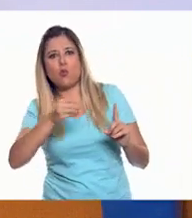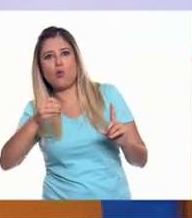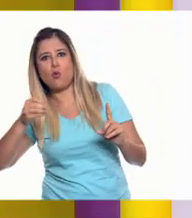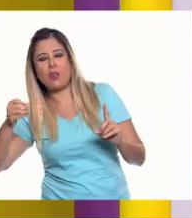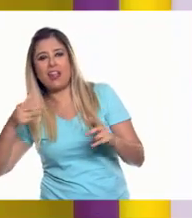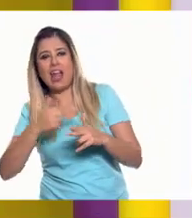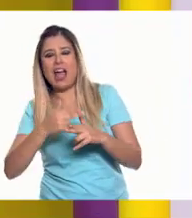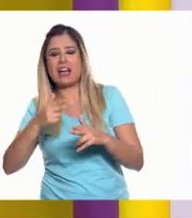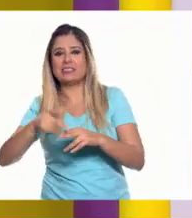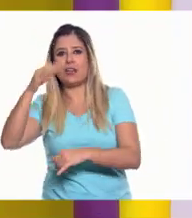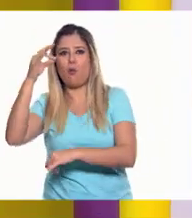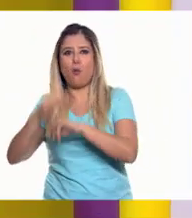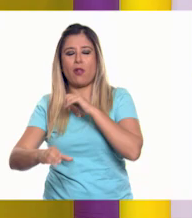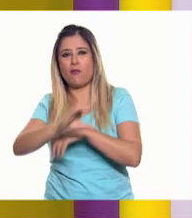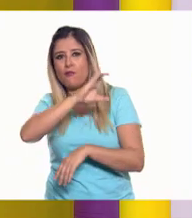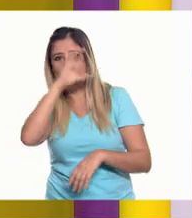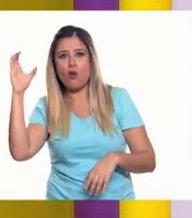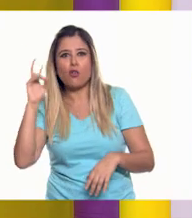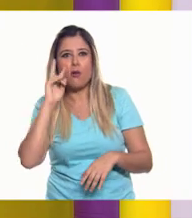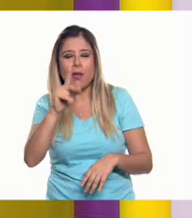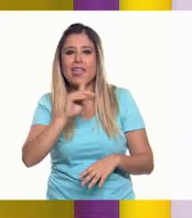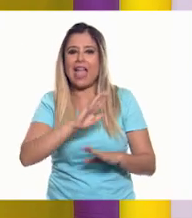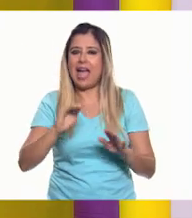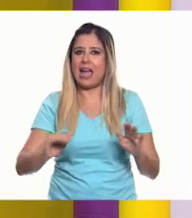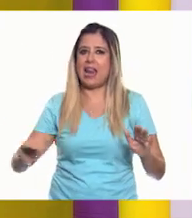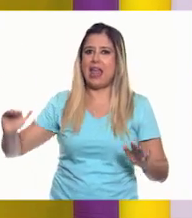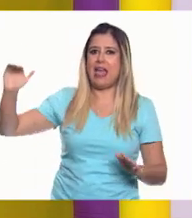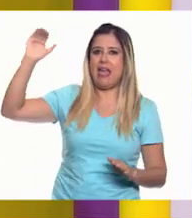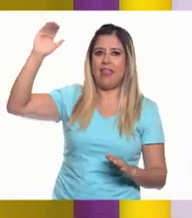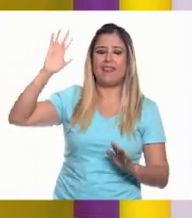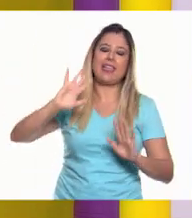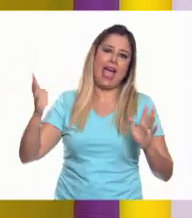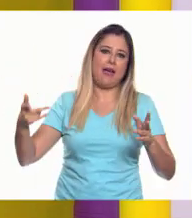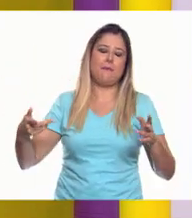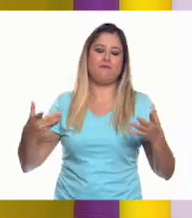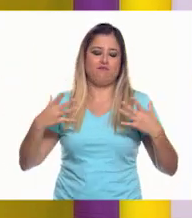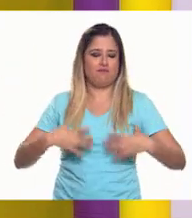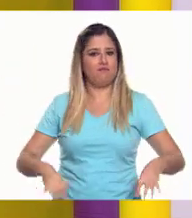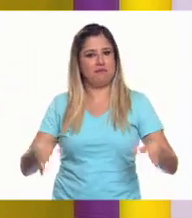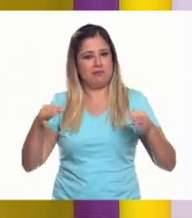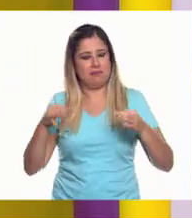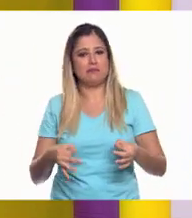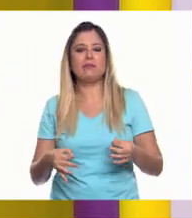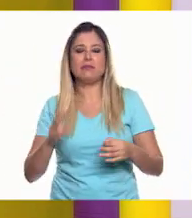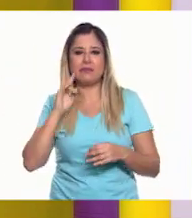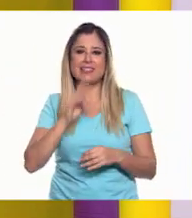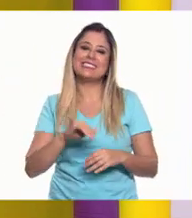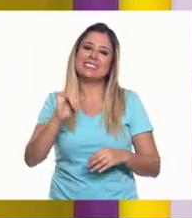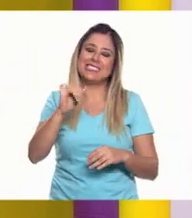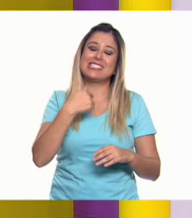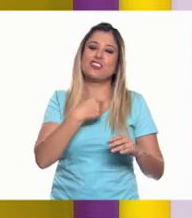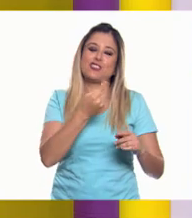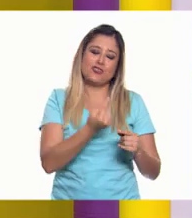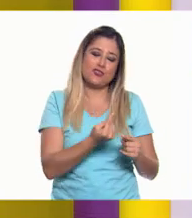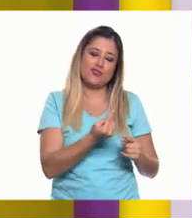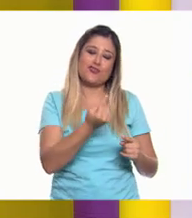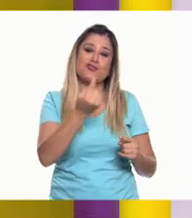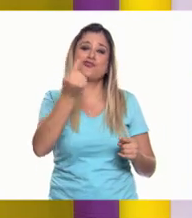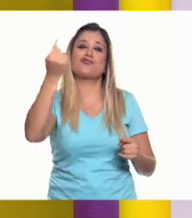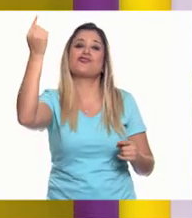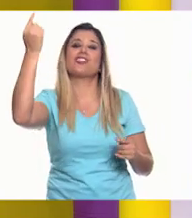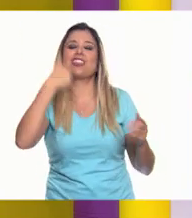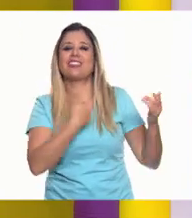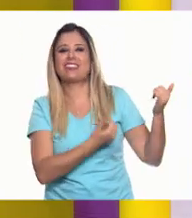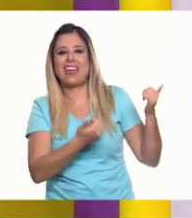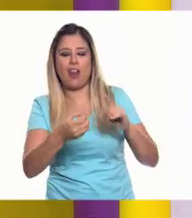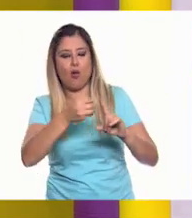la última foto donde ya te ves más grande y más preparado. Sí, sí, exactamente. Traté de traértelas a ti y a todas las alumnas y alumnos